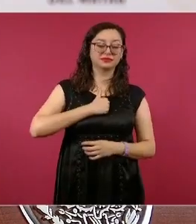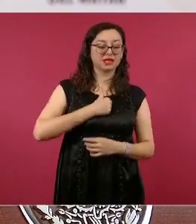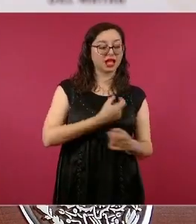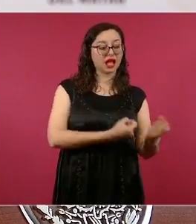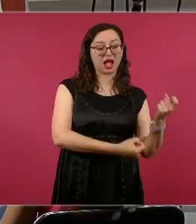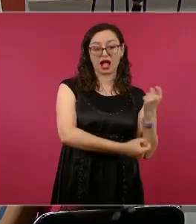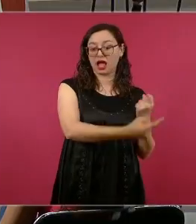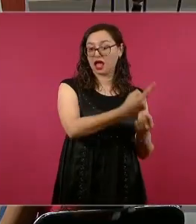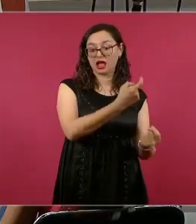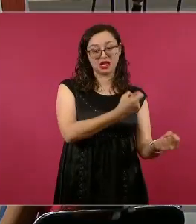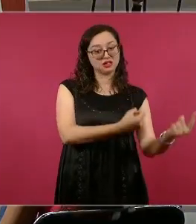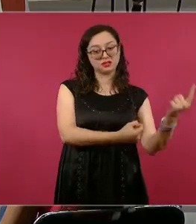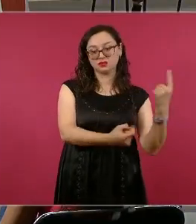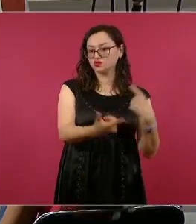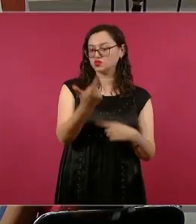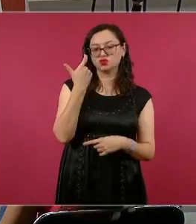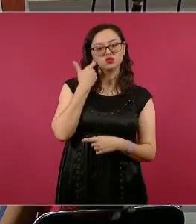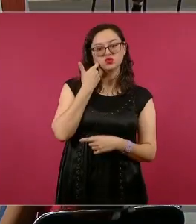esos